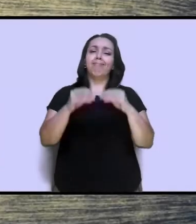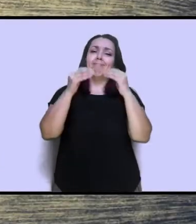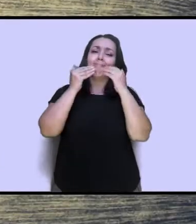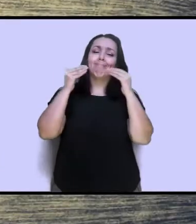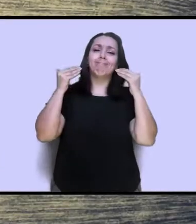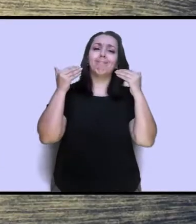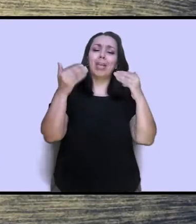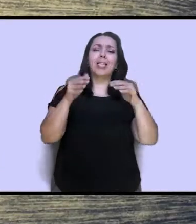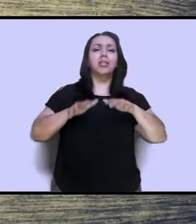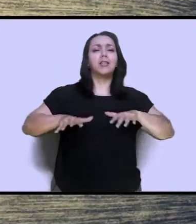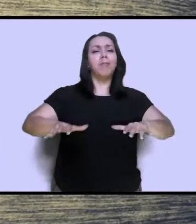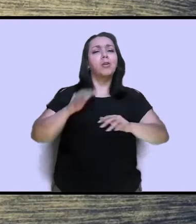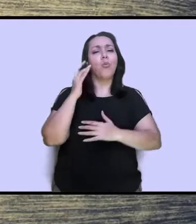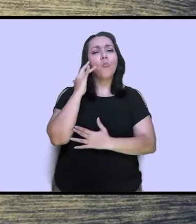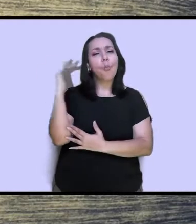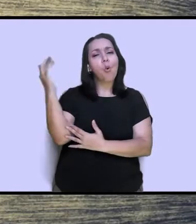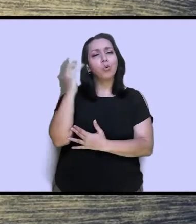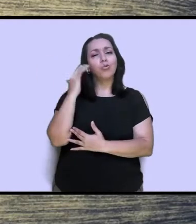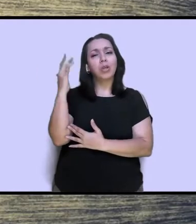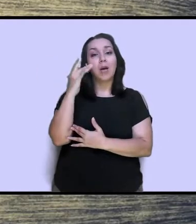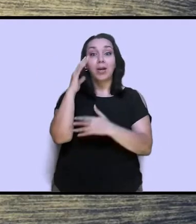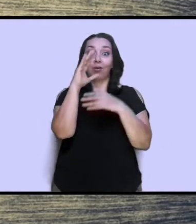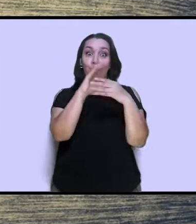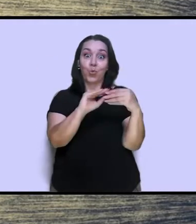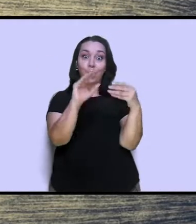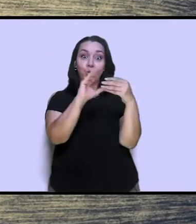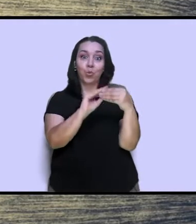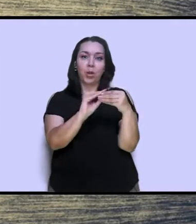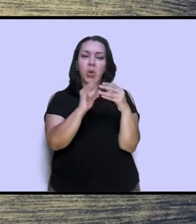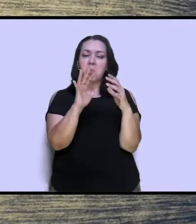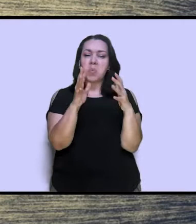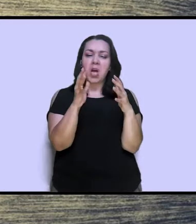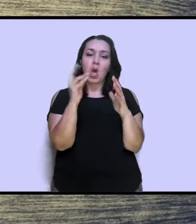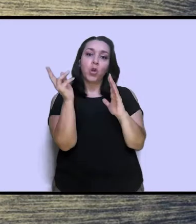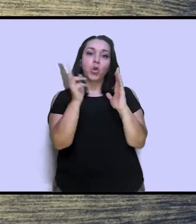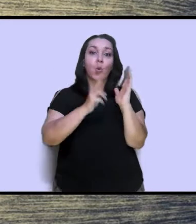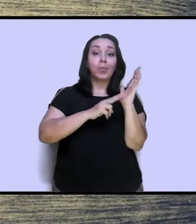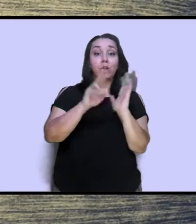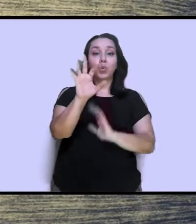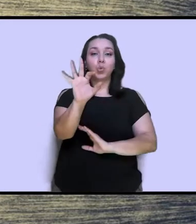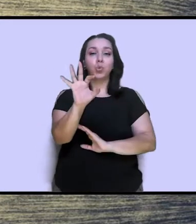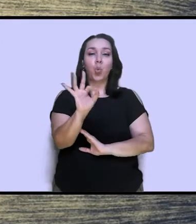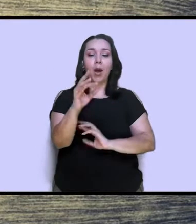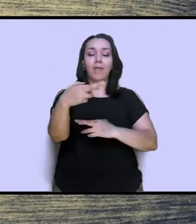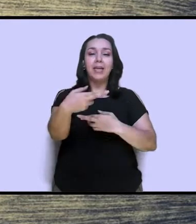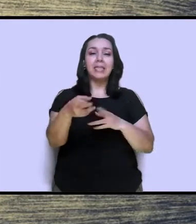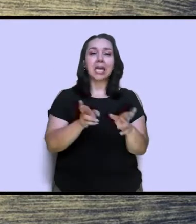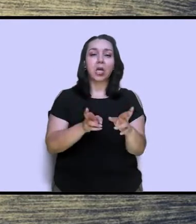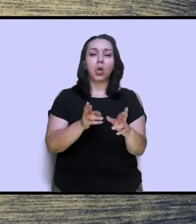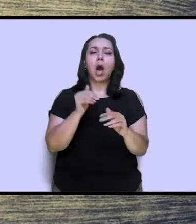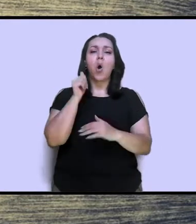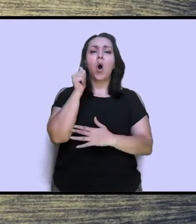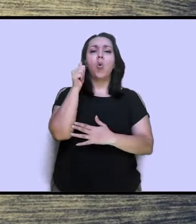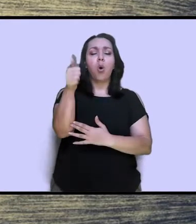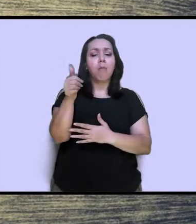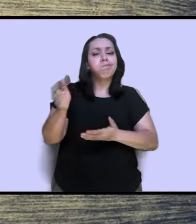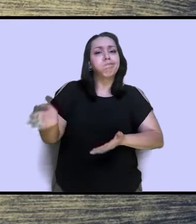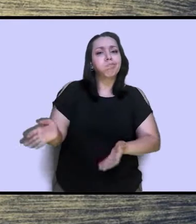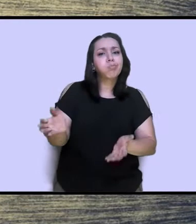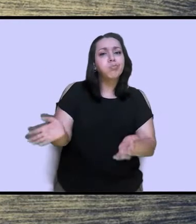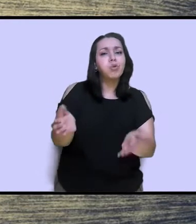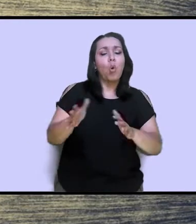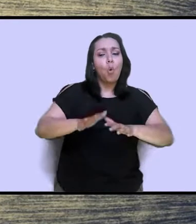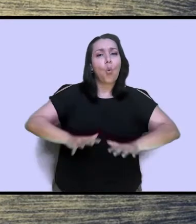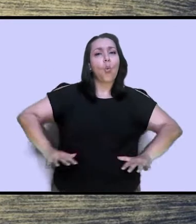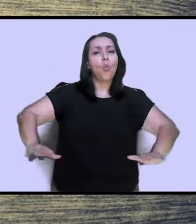Gracias por este espacio musical. Les cuento que desde el año 2009 la Dirección Regional de Alajuela ha promovido